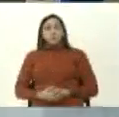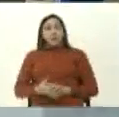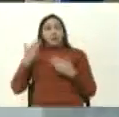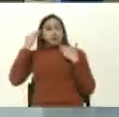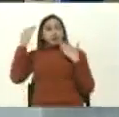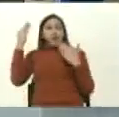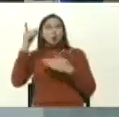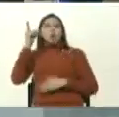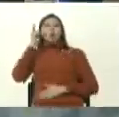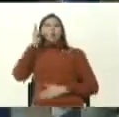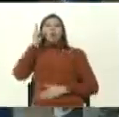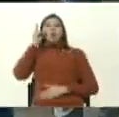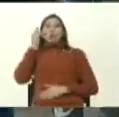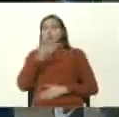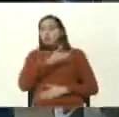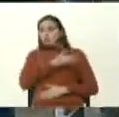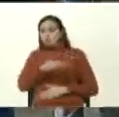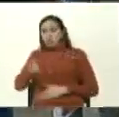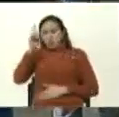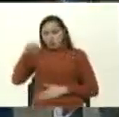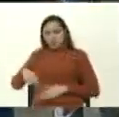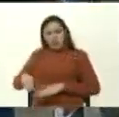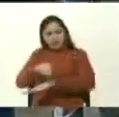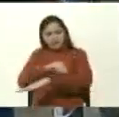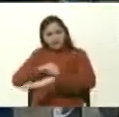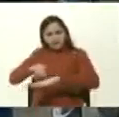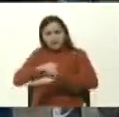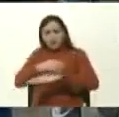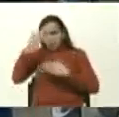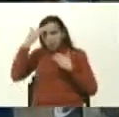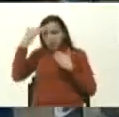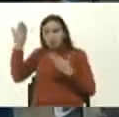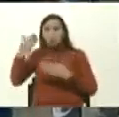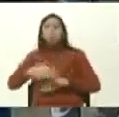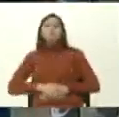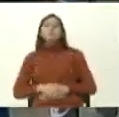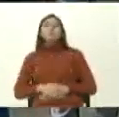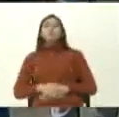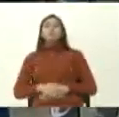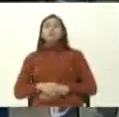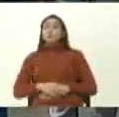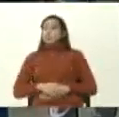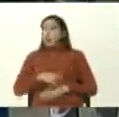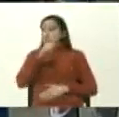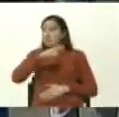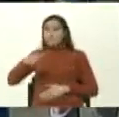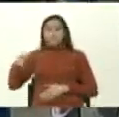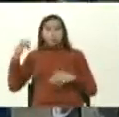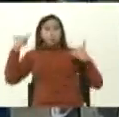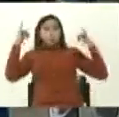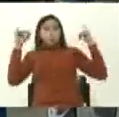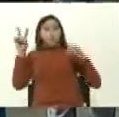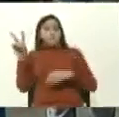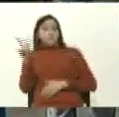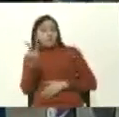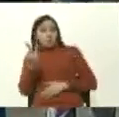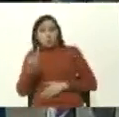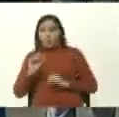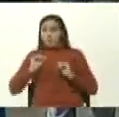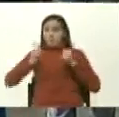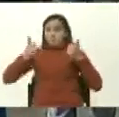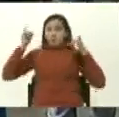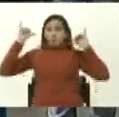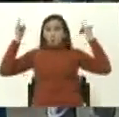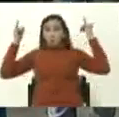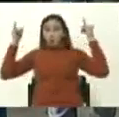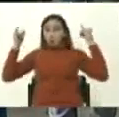Saludos, vicepresidenta. Saludos también a nuestra ministra Yelixer Santaella. Aquí la gente está de fiesta. Venezuela está de fiesta hoy